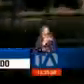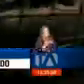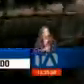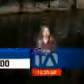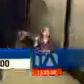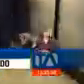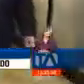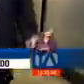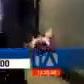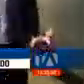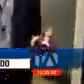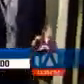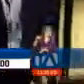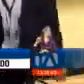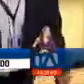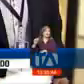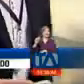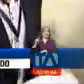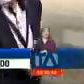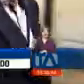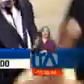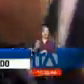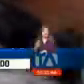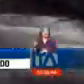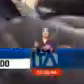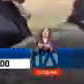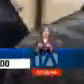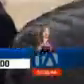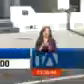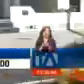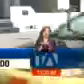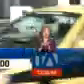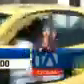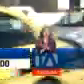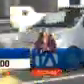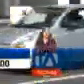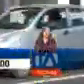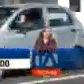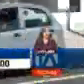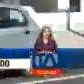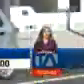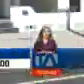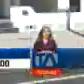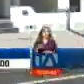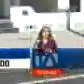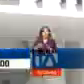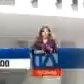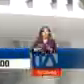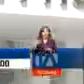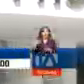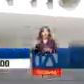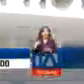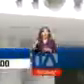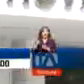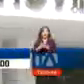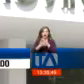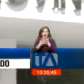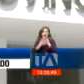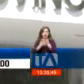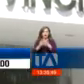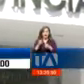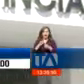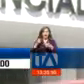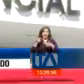ese entonces, Fabián Salazar, solo configuró el delito de asociación ilícita. No obstante, la jueza de garantías penales formuló por